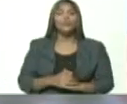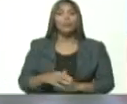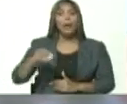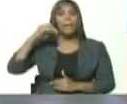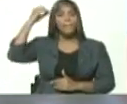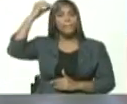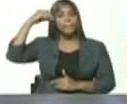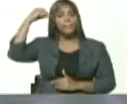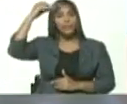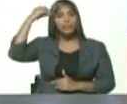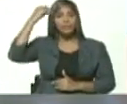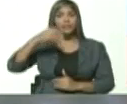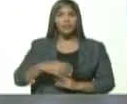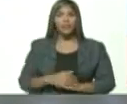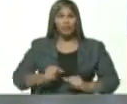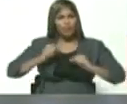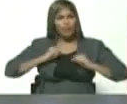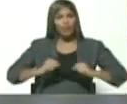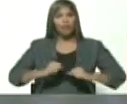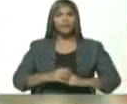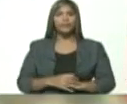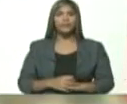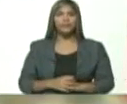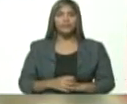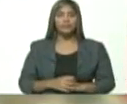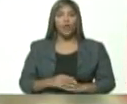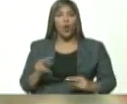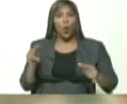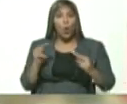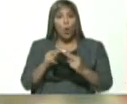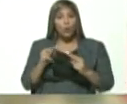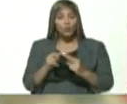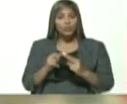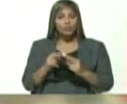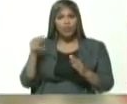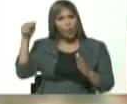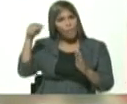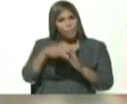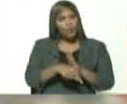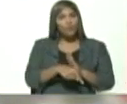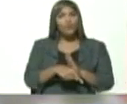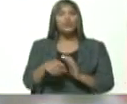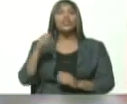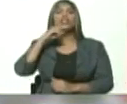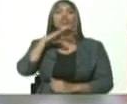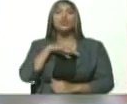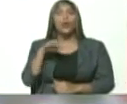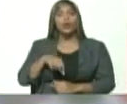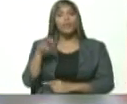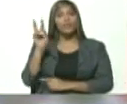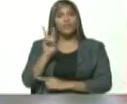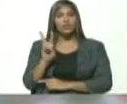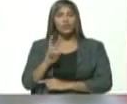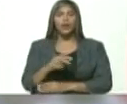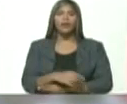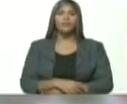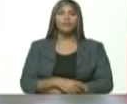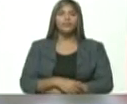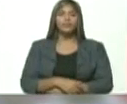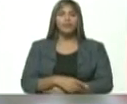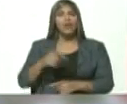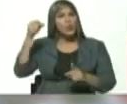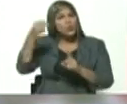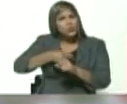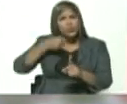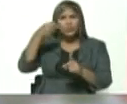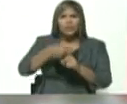pensamiento denso, de conocimiento profundo de la historia de nuestro país. Era un luchador